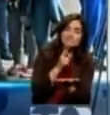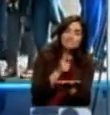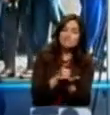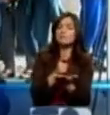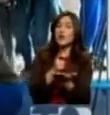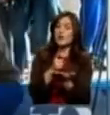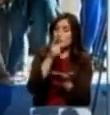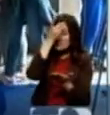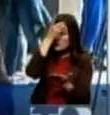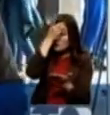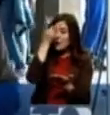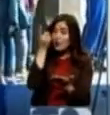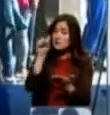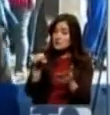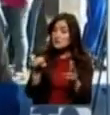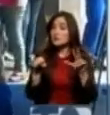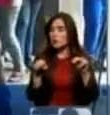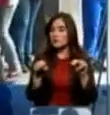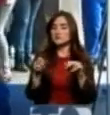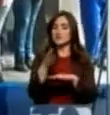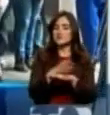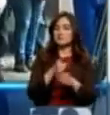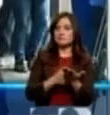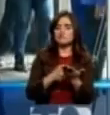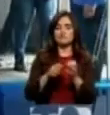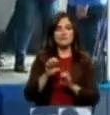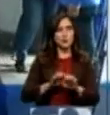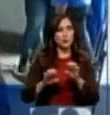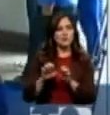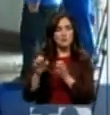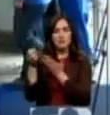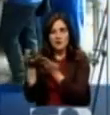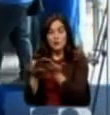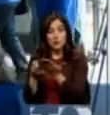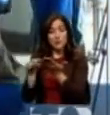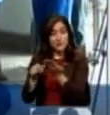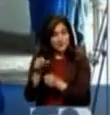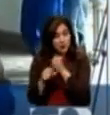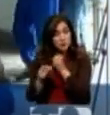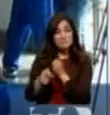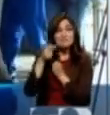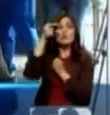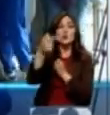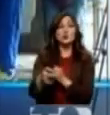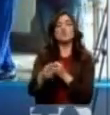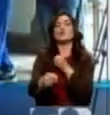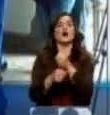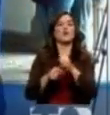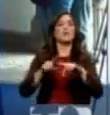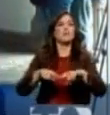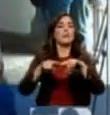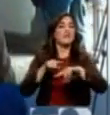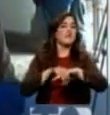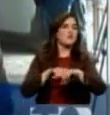la deuda, como fueron sus palabras, deberán analizar si es que lo buscan en el presupuesto de este, el próximo año o dependiendo de los tiempos.